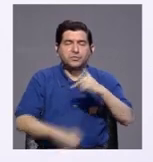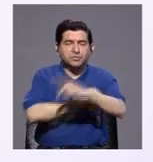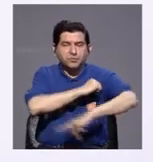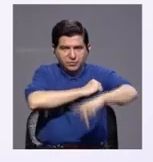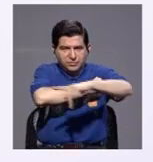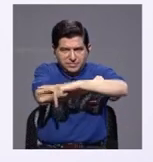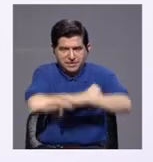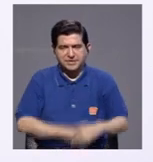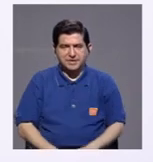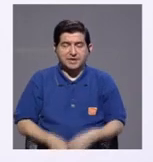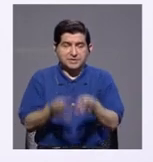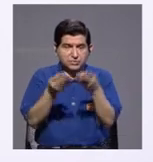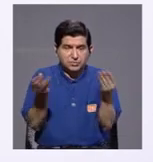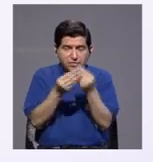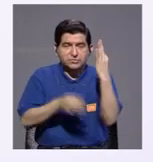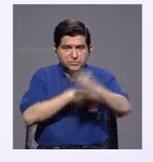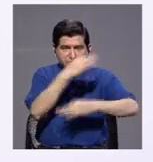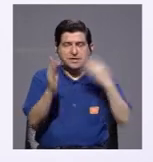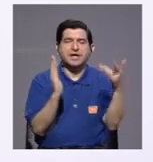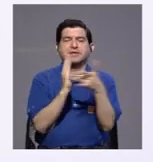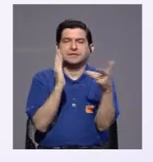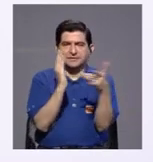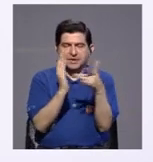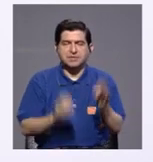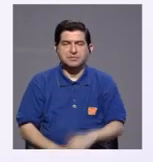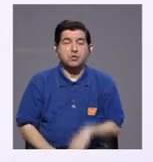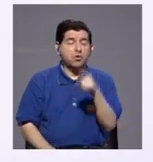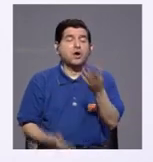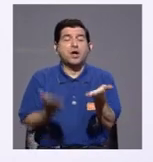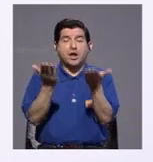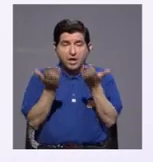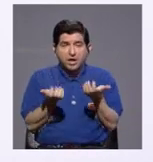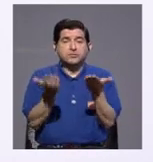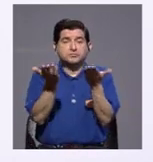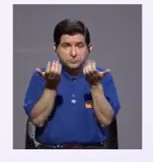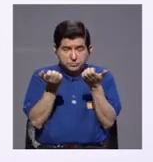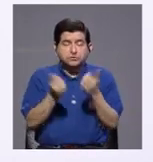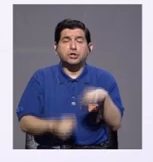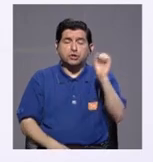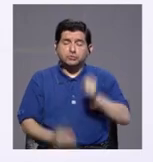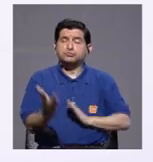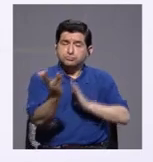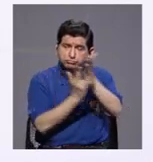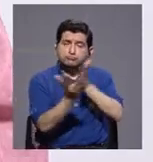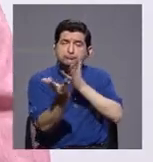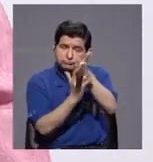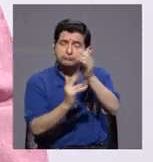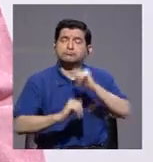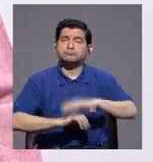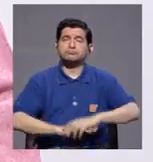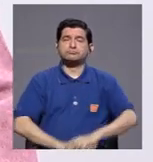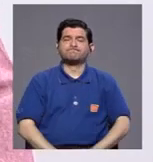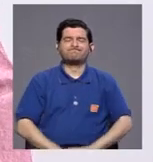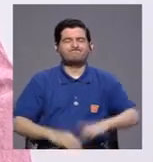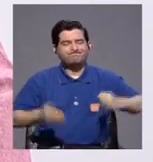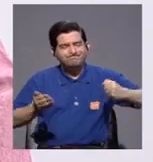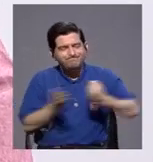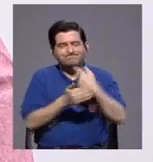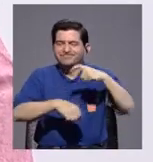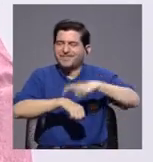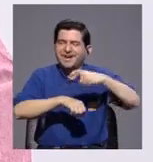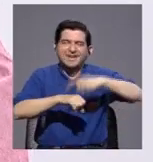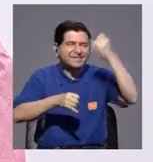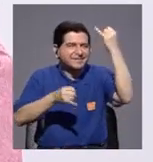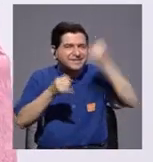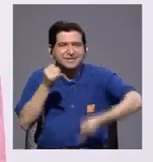país para generar ese tipo de tecnología están deseosos de poder hablar acceder a hablar lamentablemente luego el tiempo